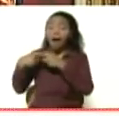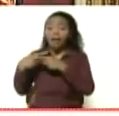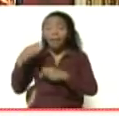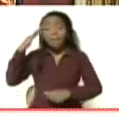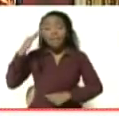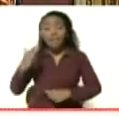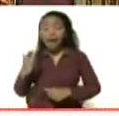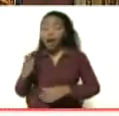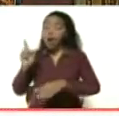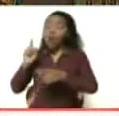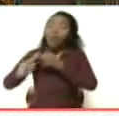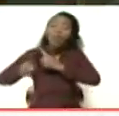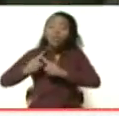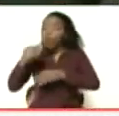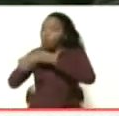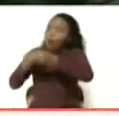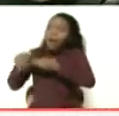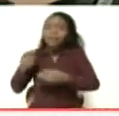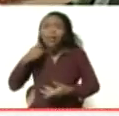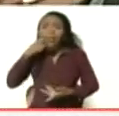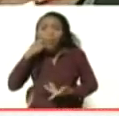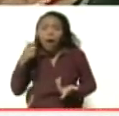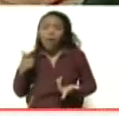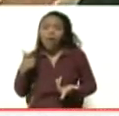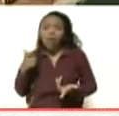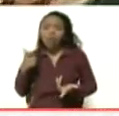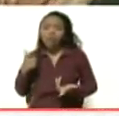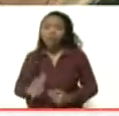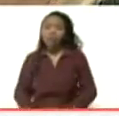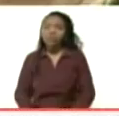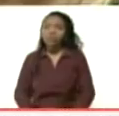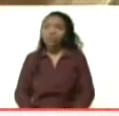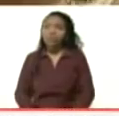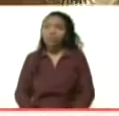¿qué cosas no hace el ser humano, verdad?